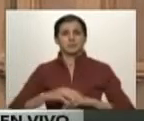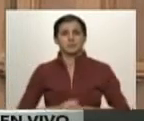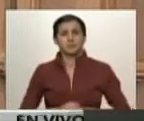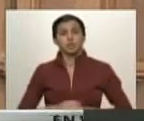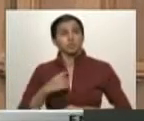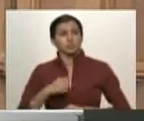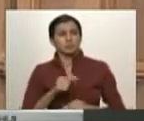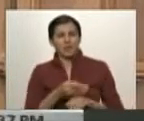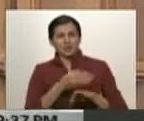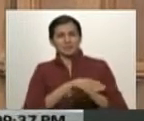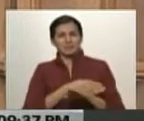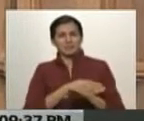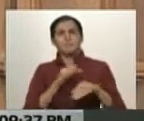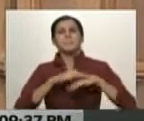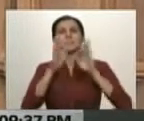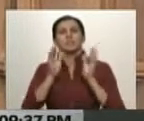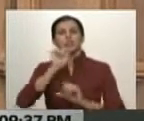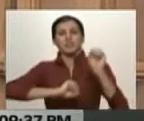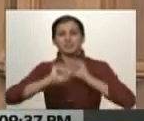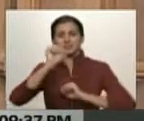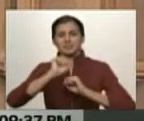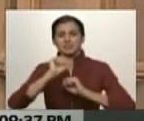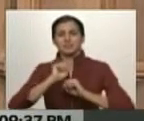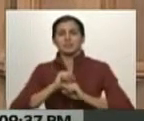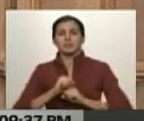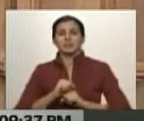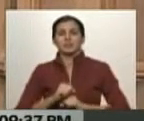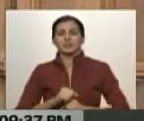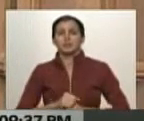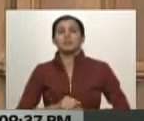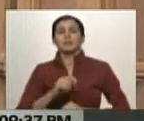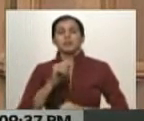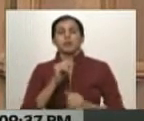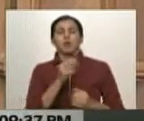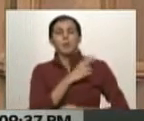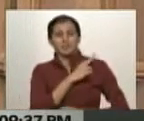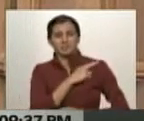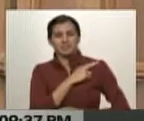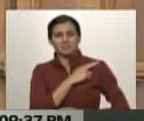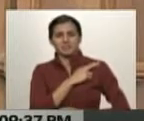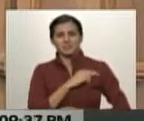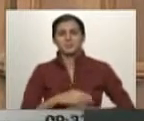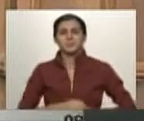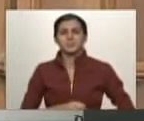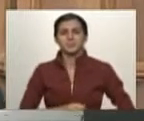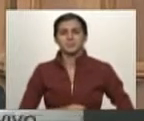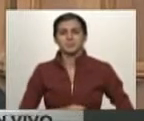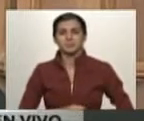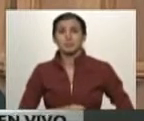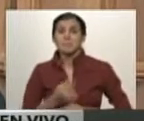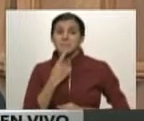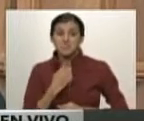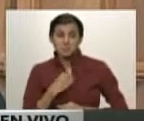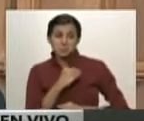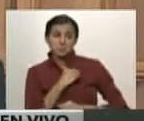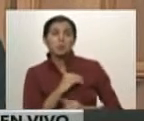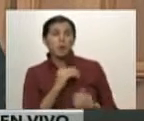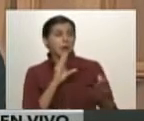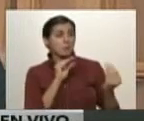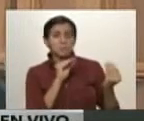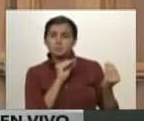vladimir padrino lópez comandante estratégico operacional y ministro de la defensa y me ha dicho que todo está a punto